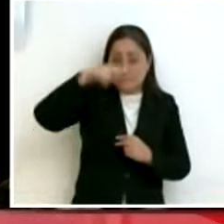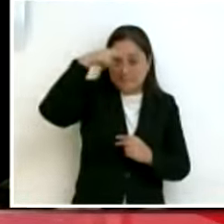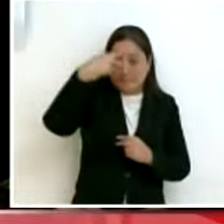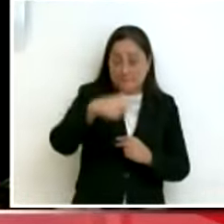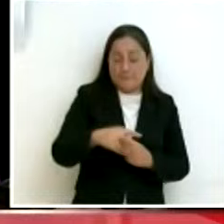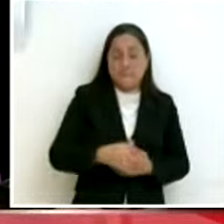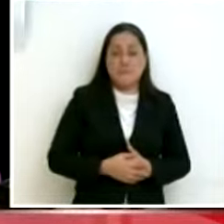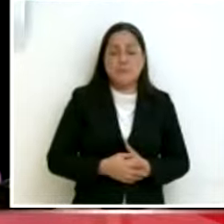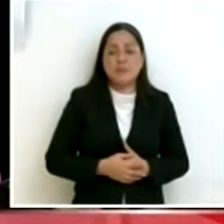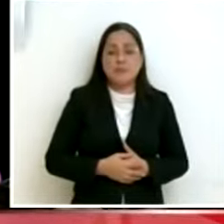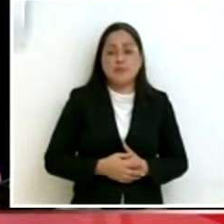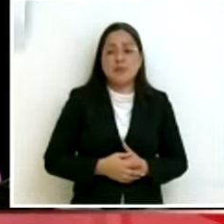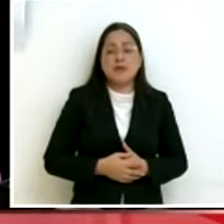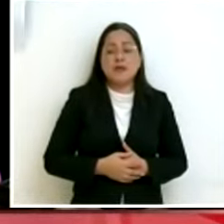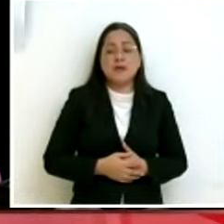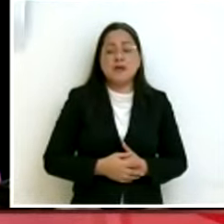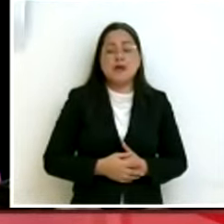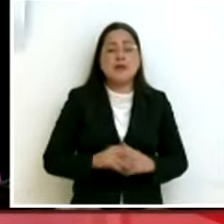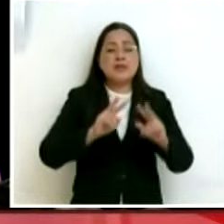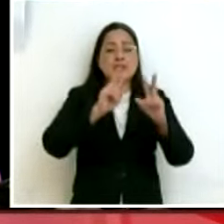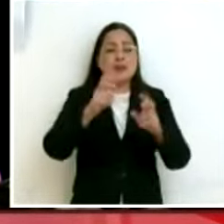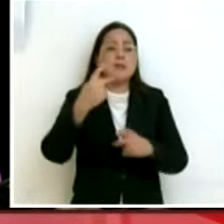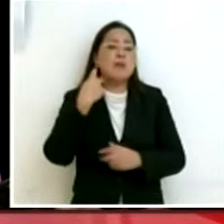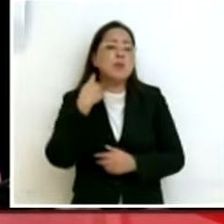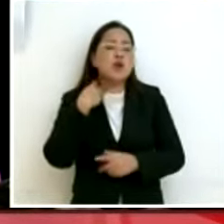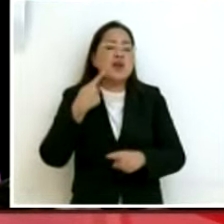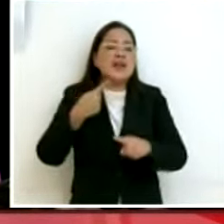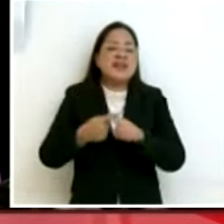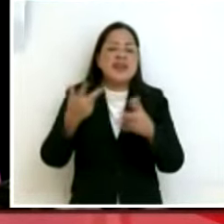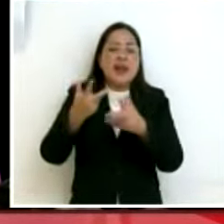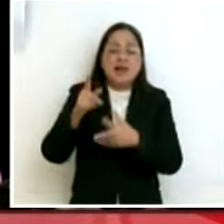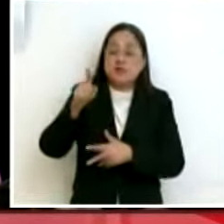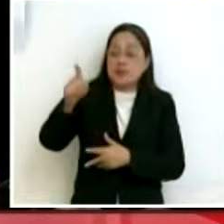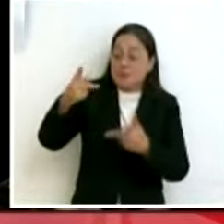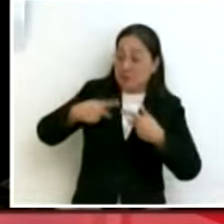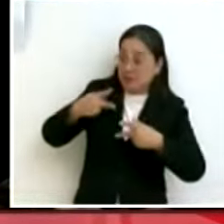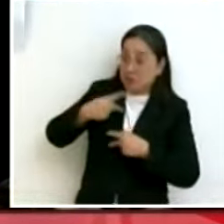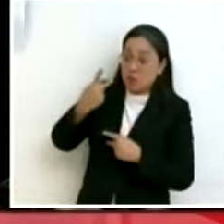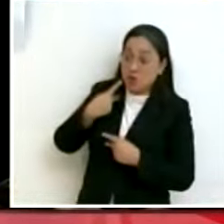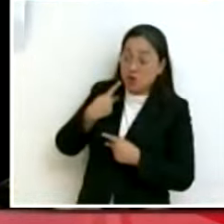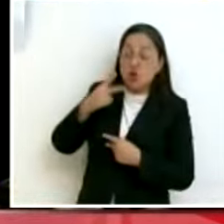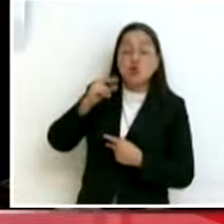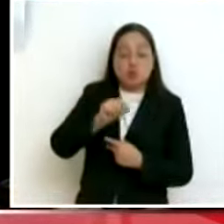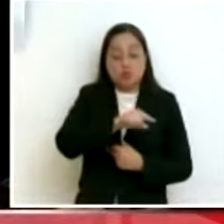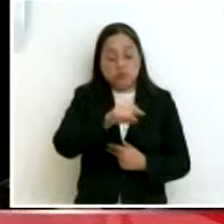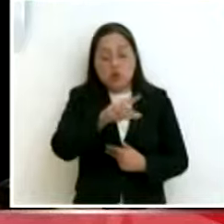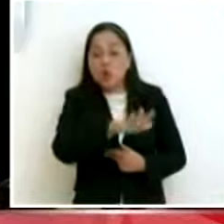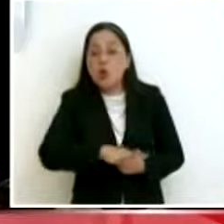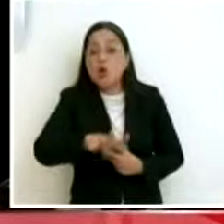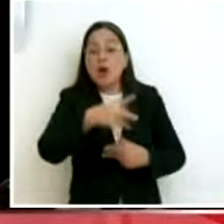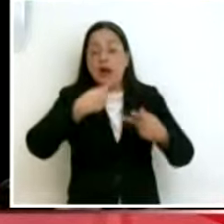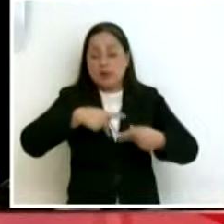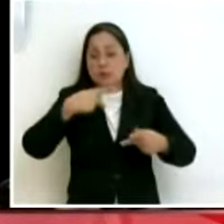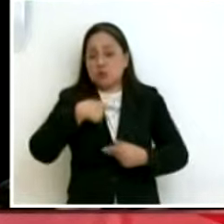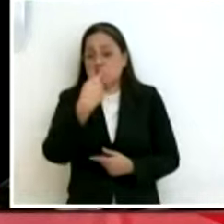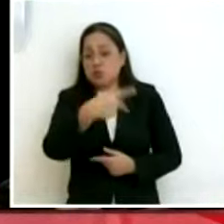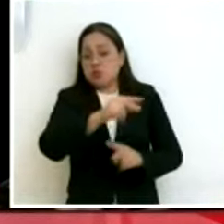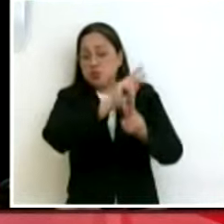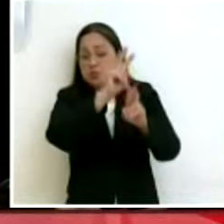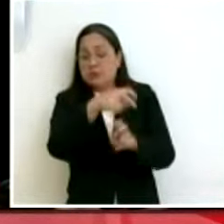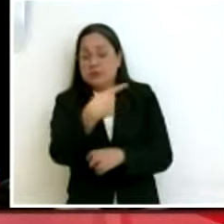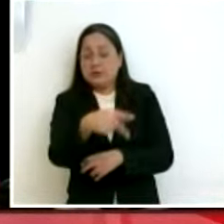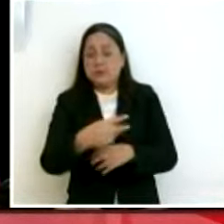entender que la política no es cosa de los políticos, es cosa de todo el pueblo. Y miren el día de